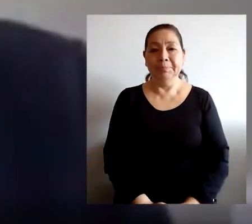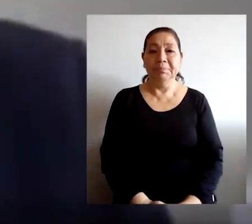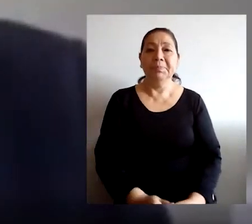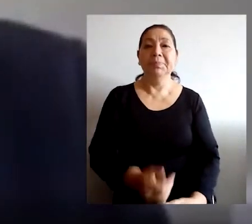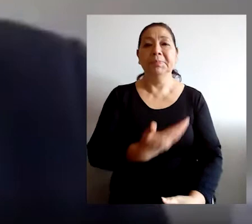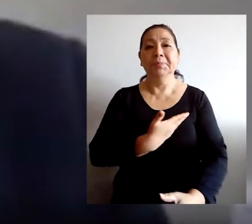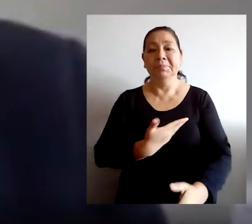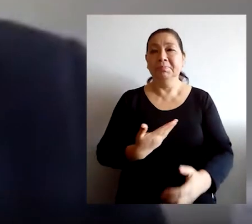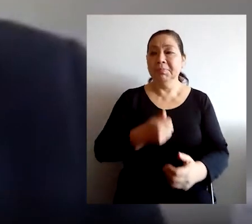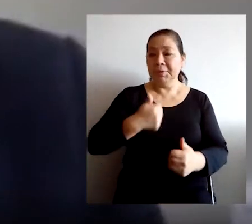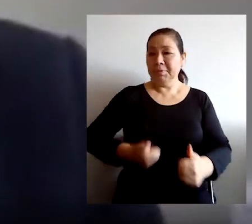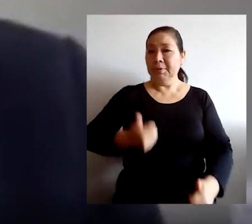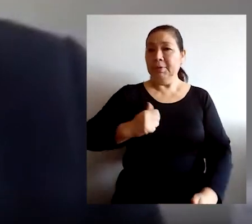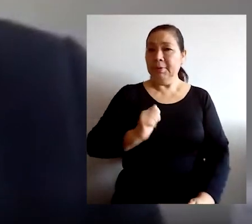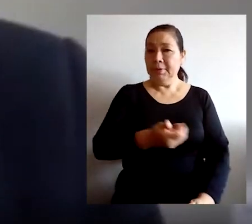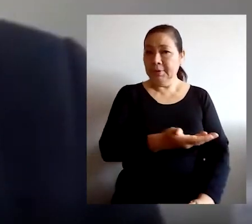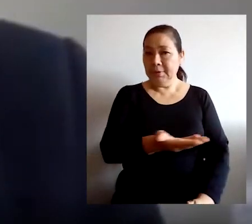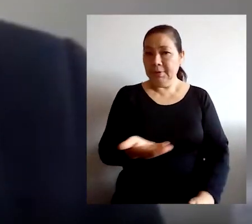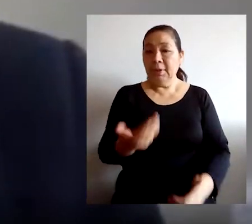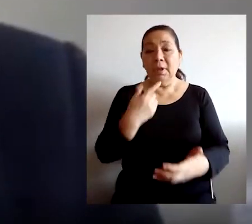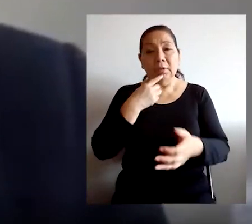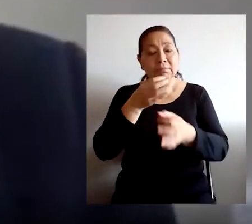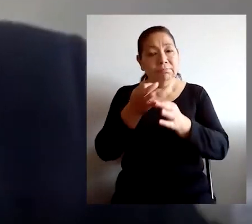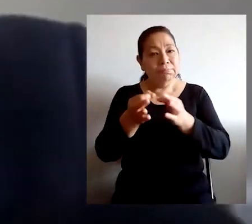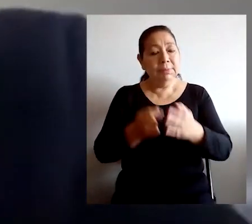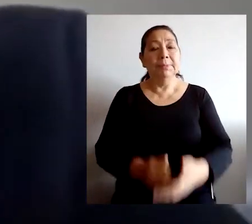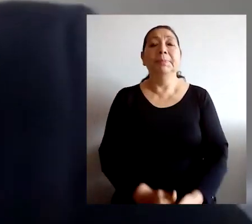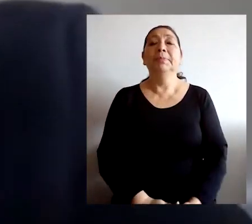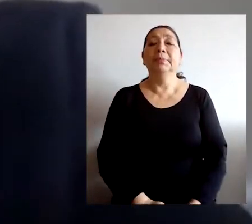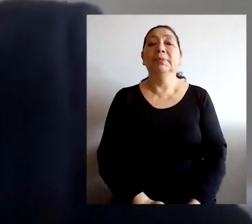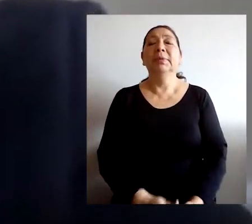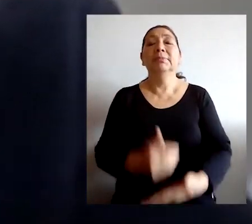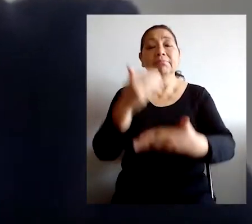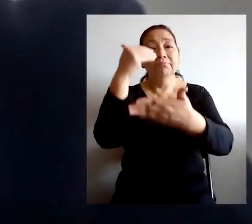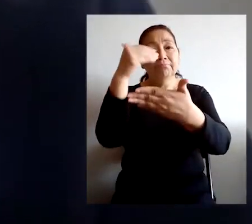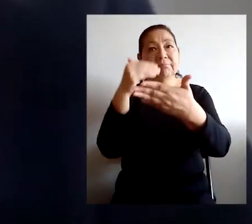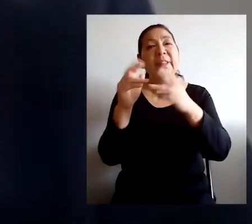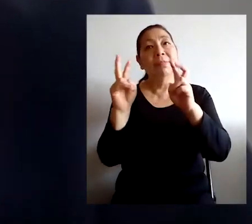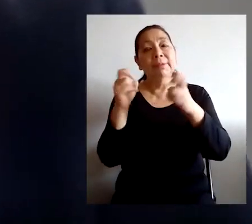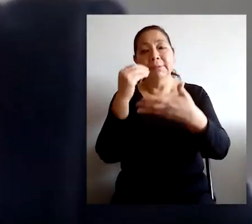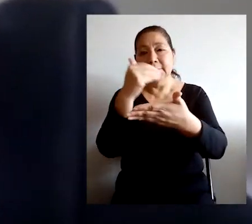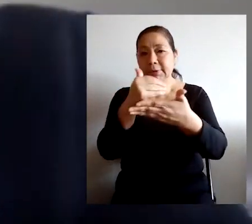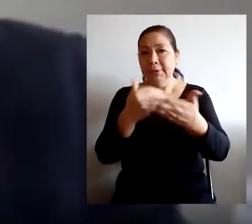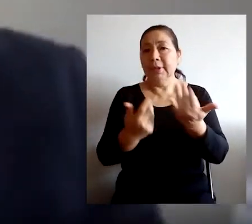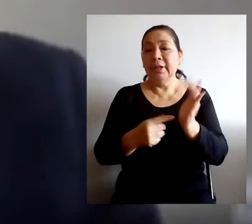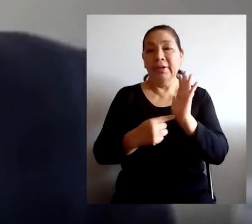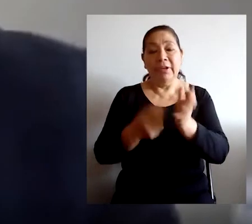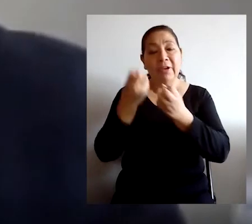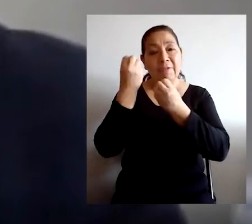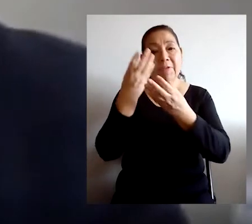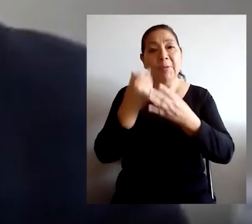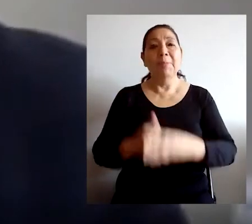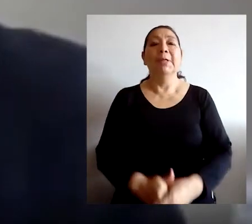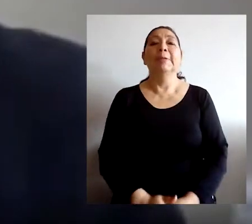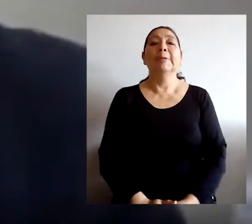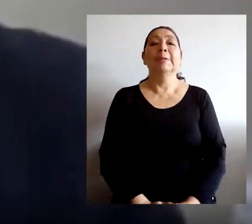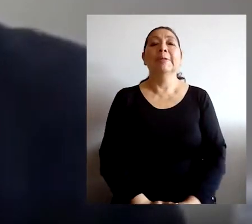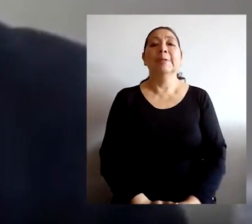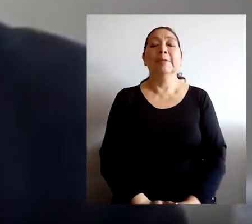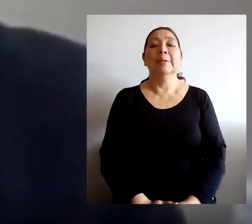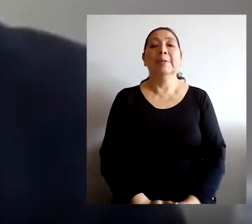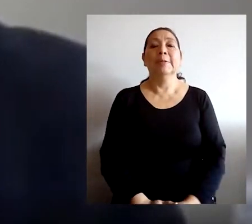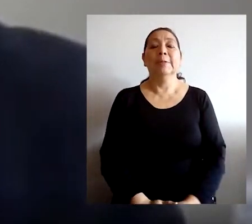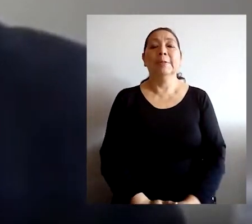Señor presidente, señores magistrados, a continuación voy a dar cuenta de aquellas causas en las que las partes se han presentado a informar.